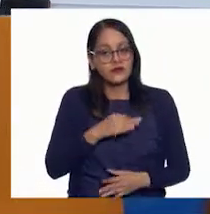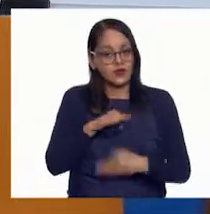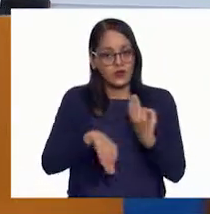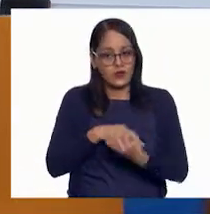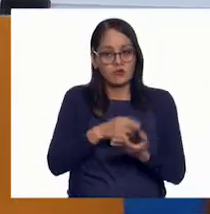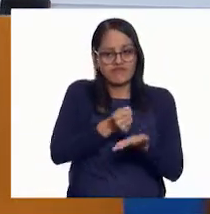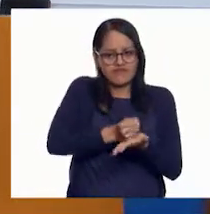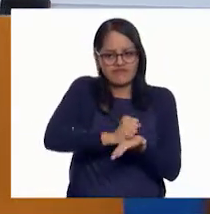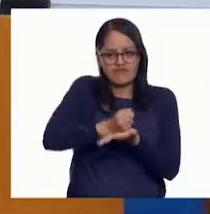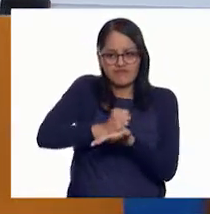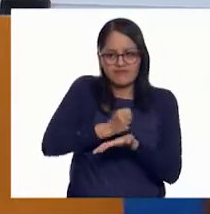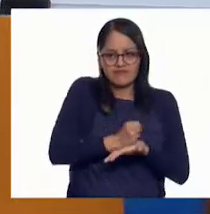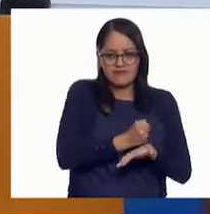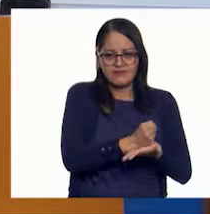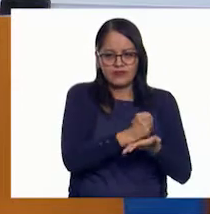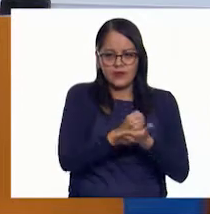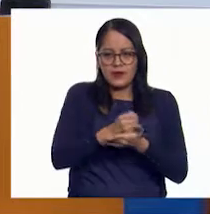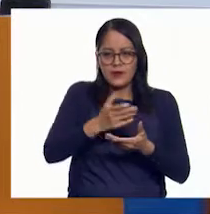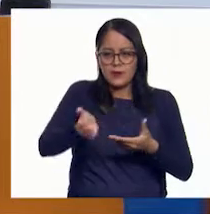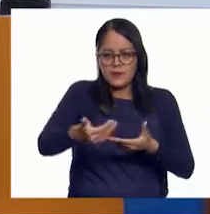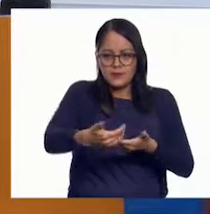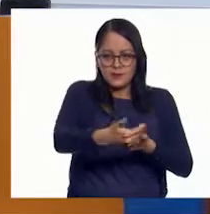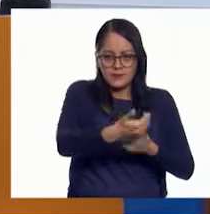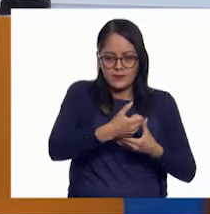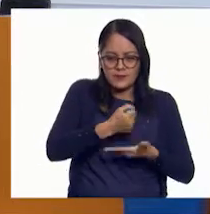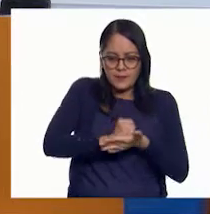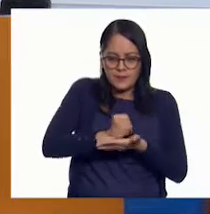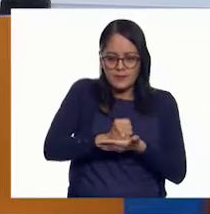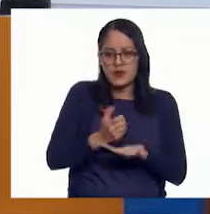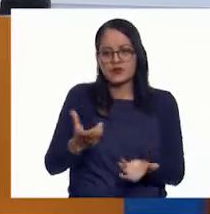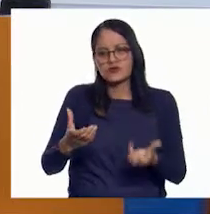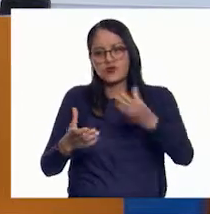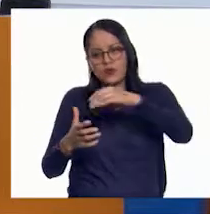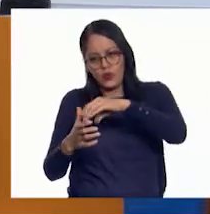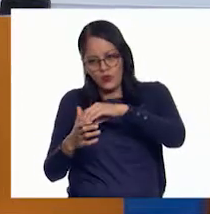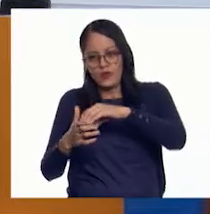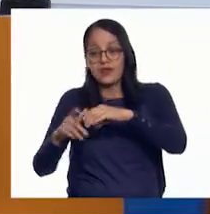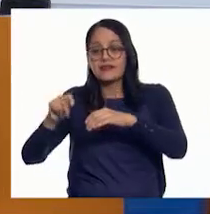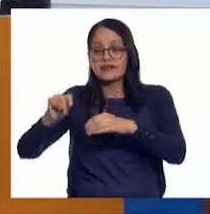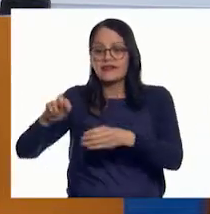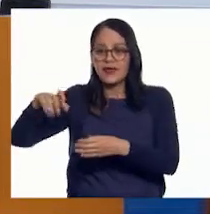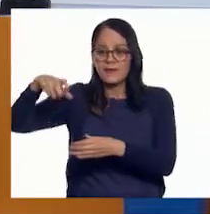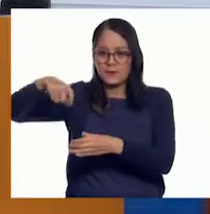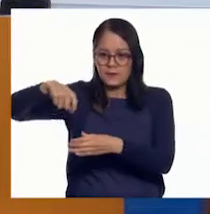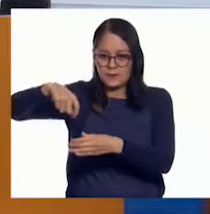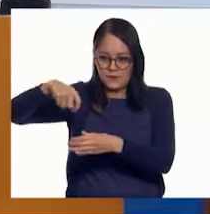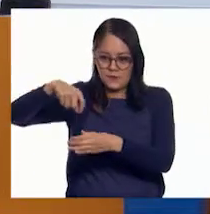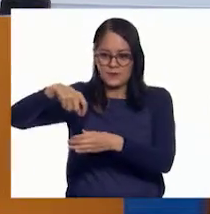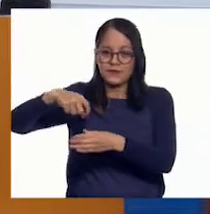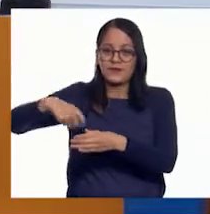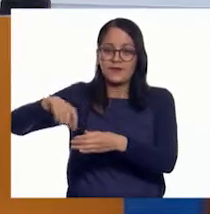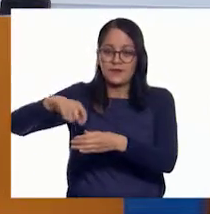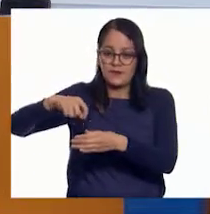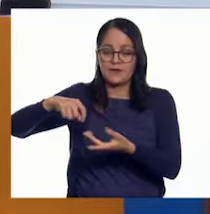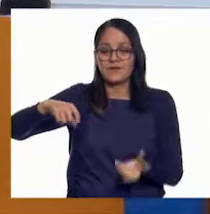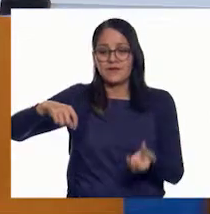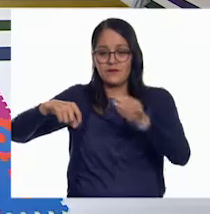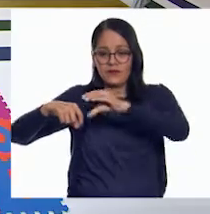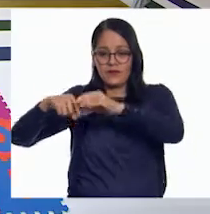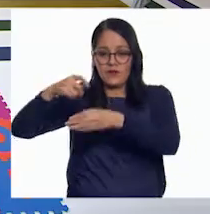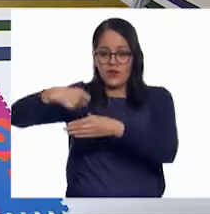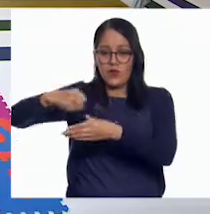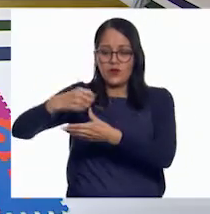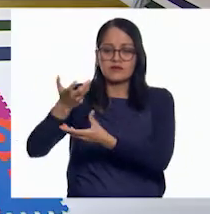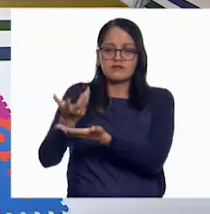se tritura, ya vimos que se junta, se tritura. Y pues bueno, se hace el tecito de manzanilla, después que se revuelve, se deja